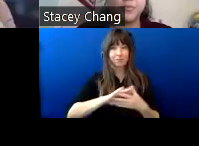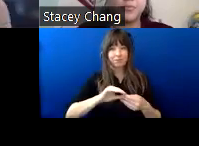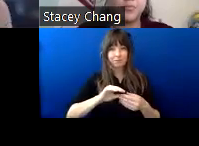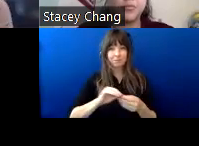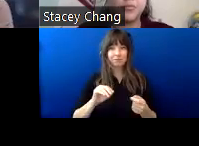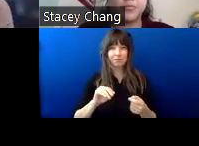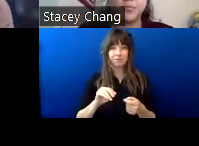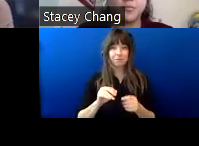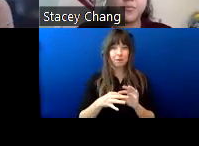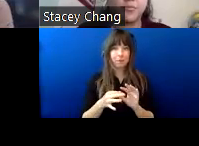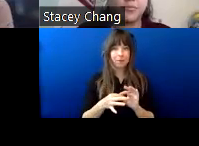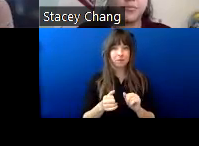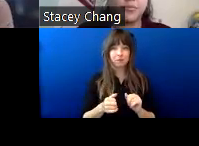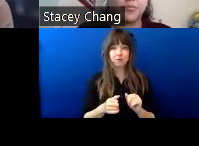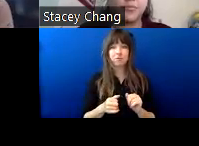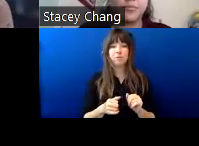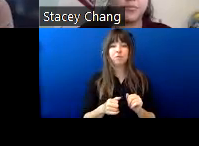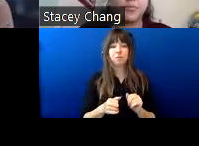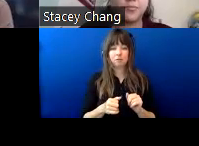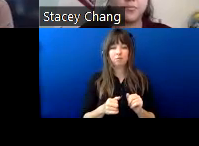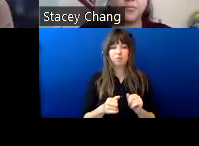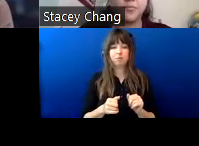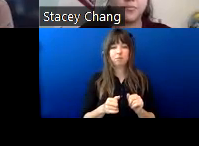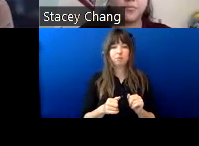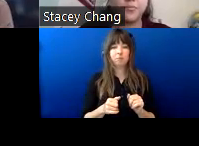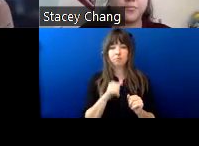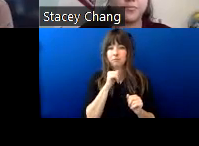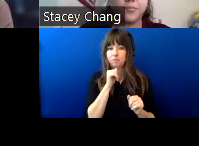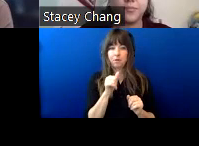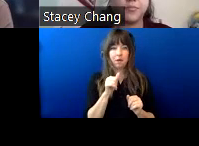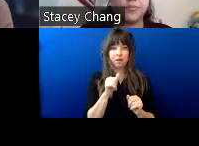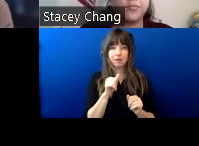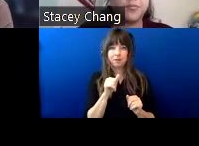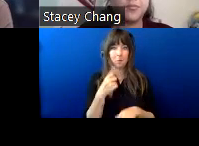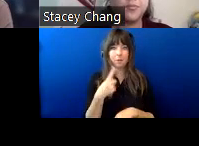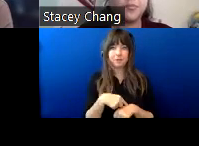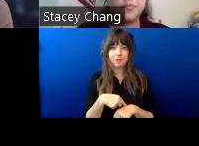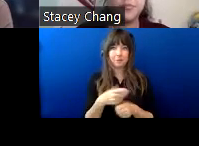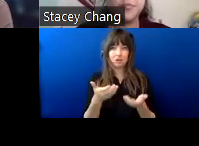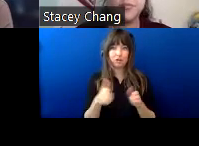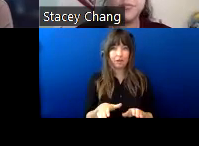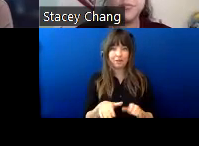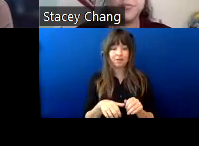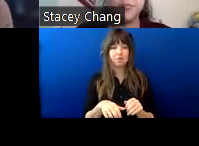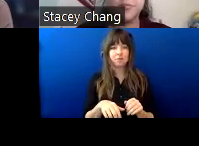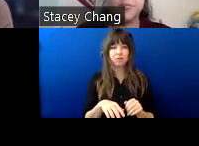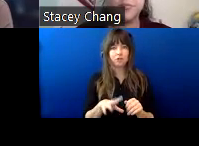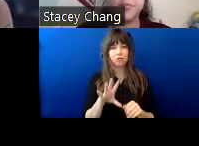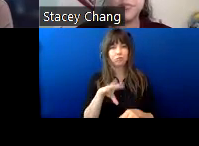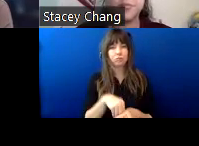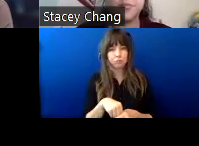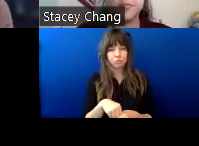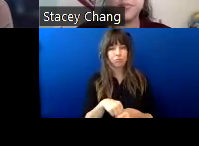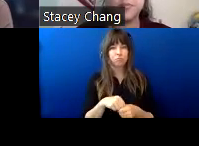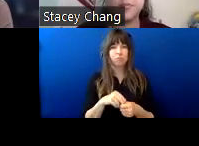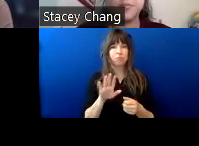enciendan sus micrófonos, compartan comentarios. Esto no va a ser su única oportunidad, pero